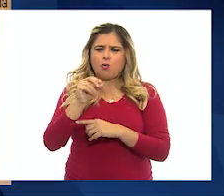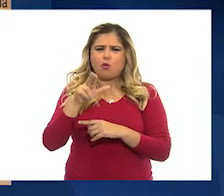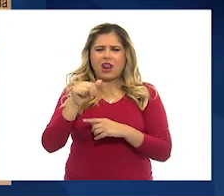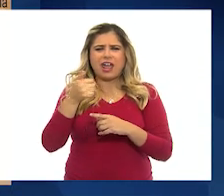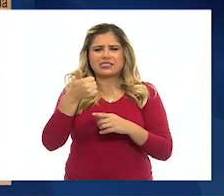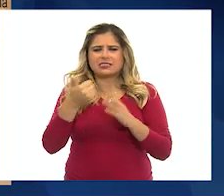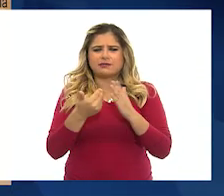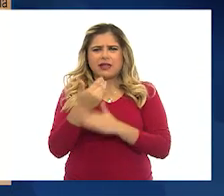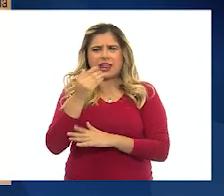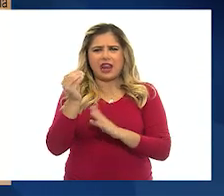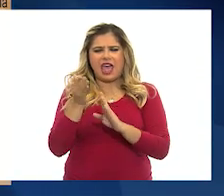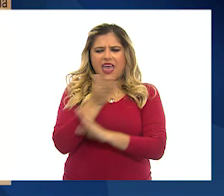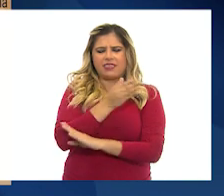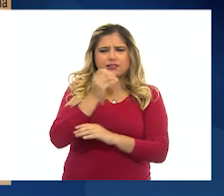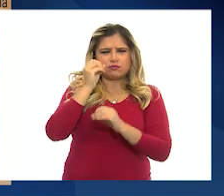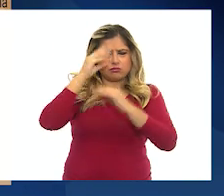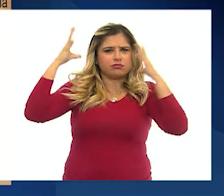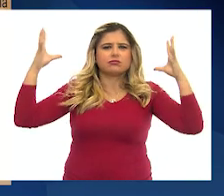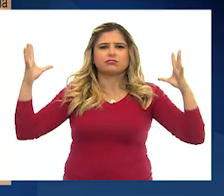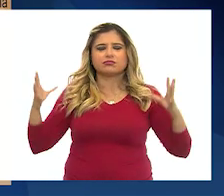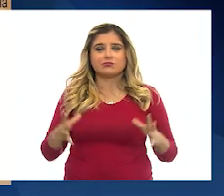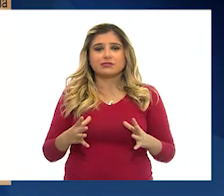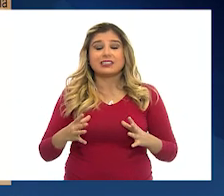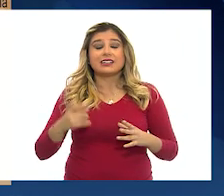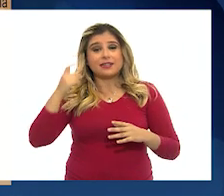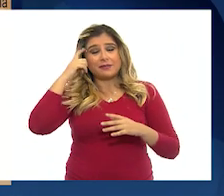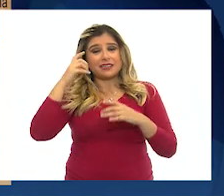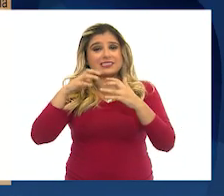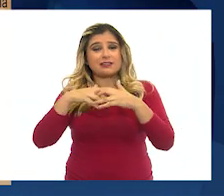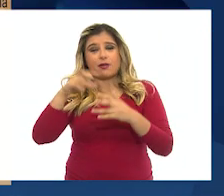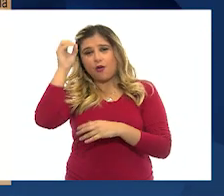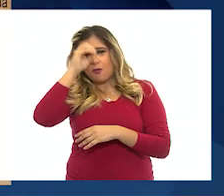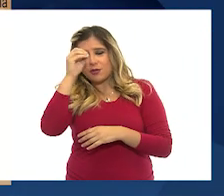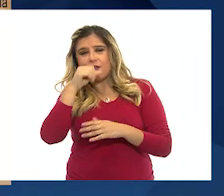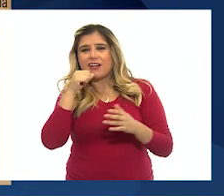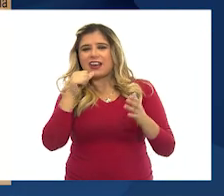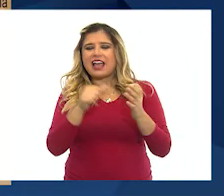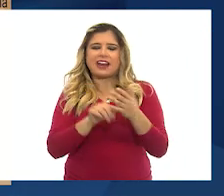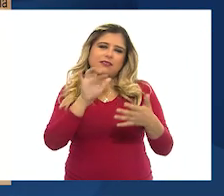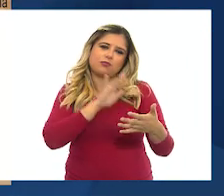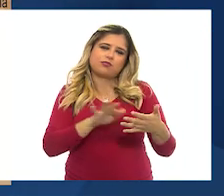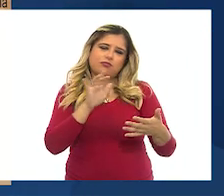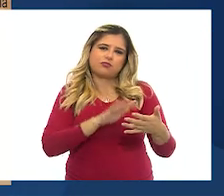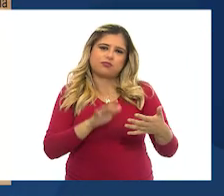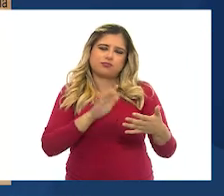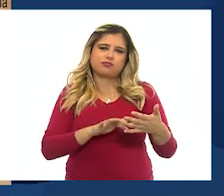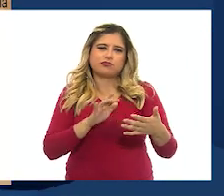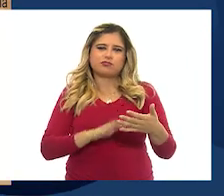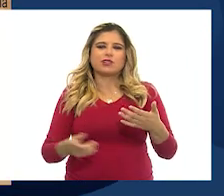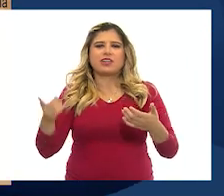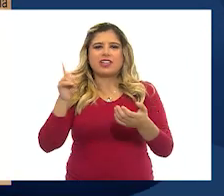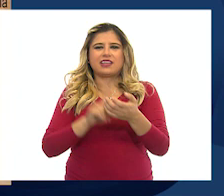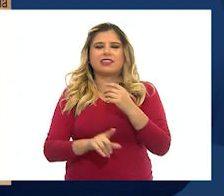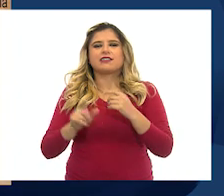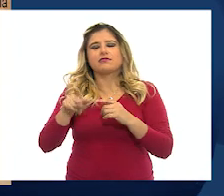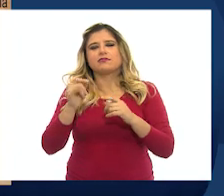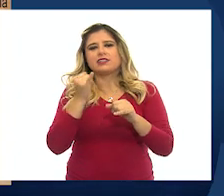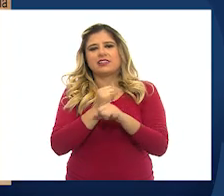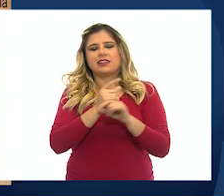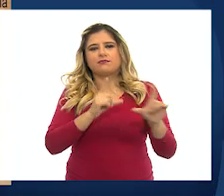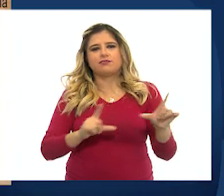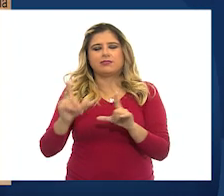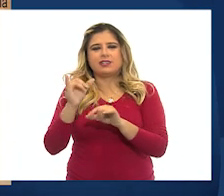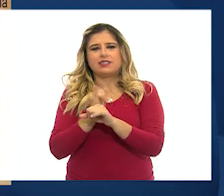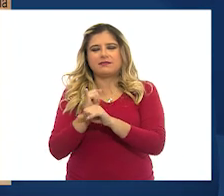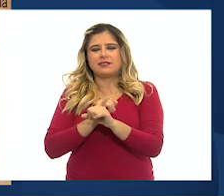las 6 de la mañana. Mente y Cerebro, opinión, cartas de los lectores en el sitio electrónico de investigación